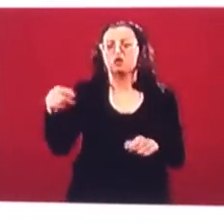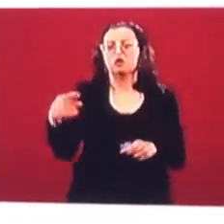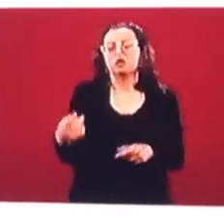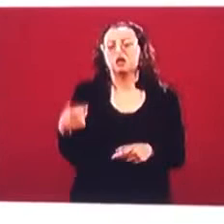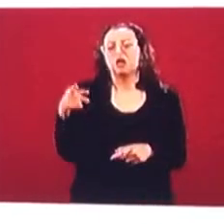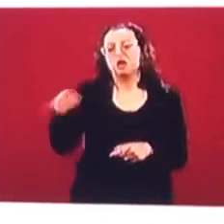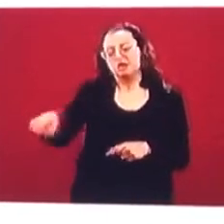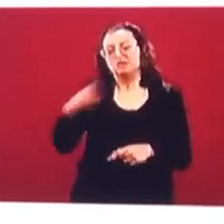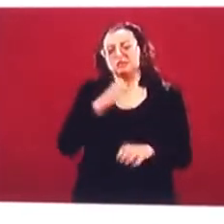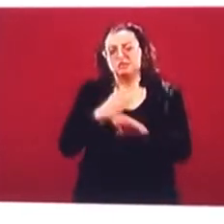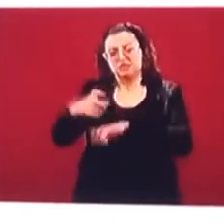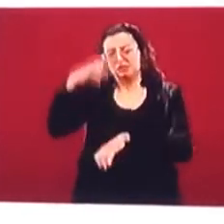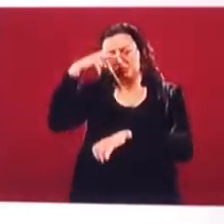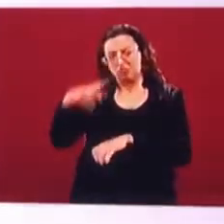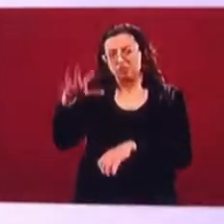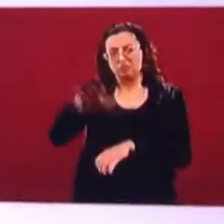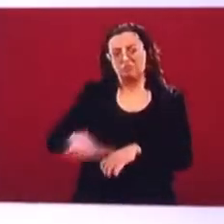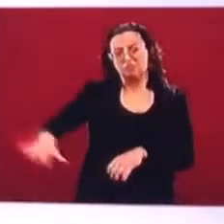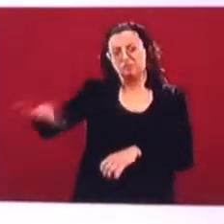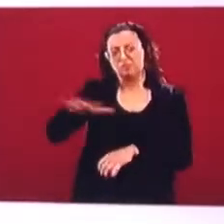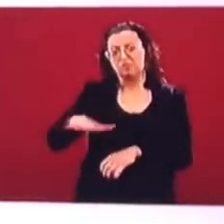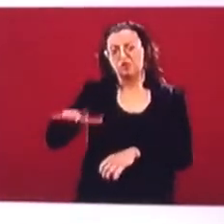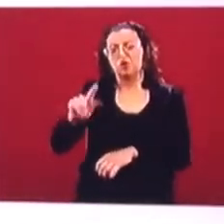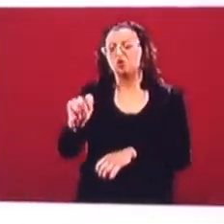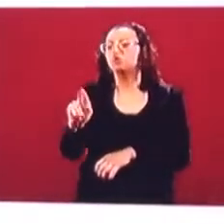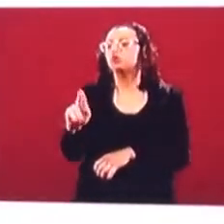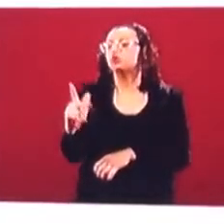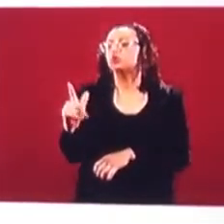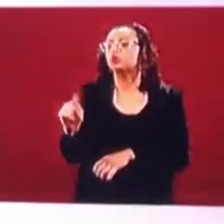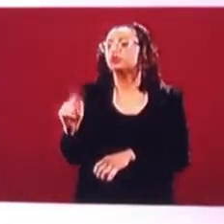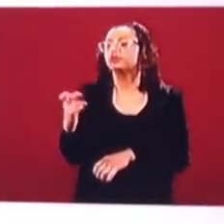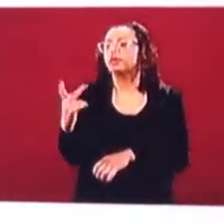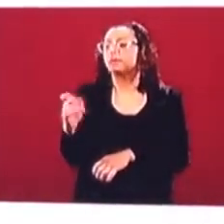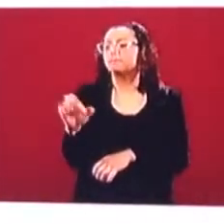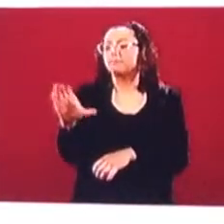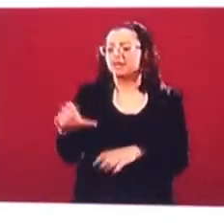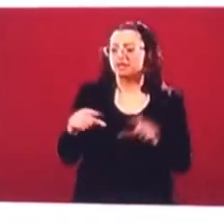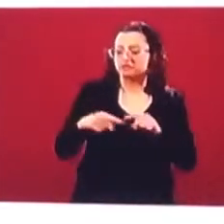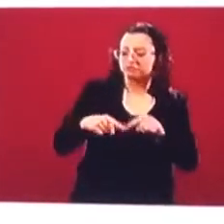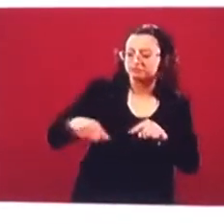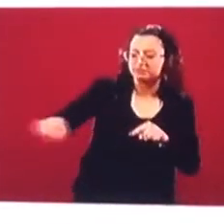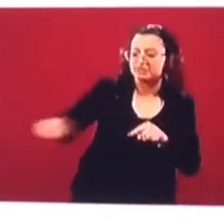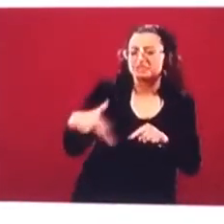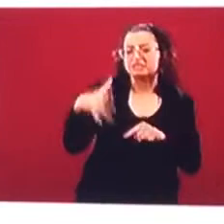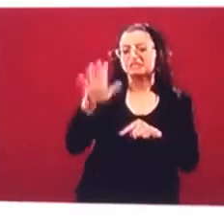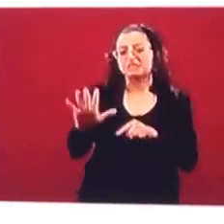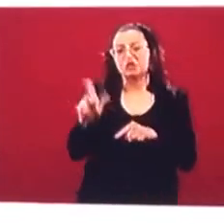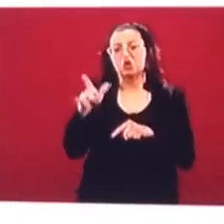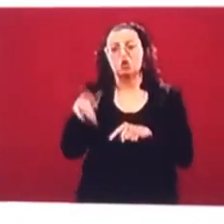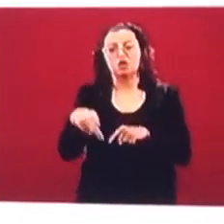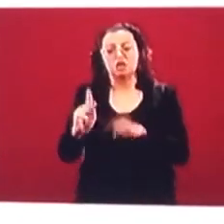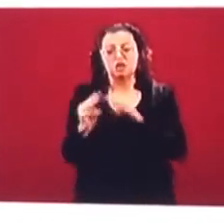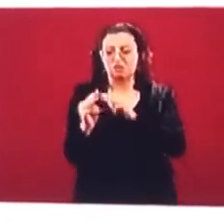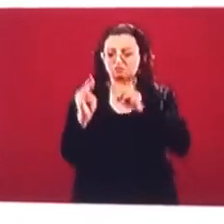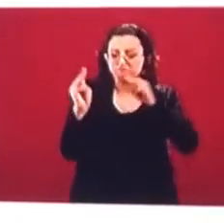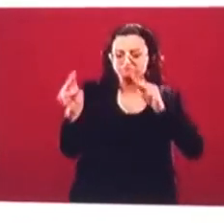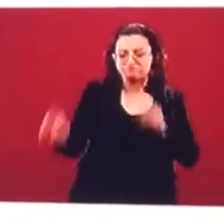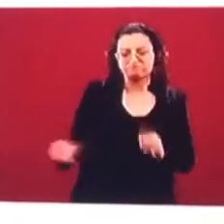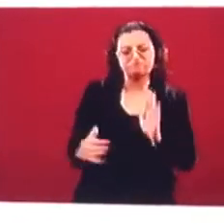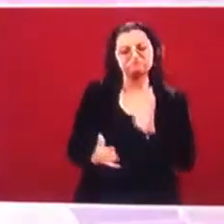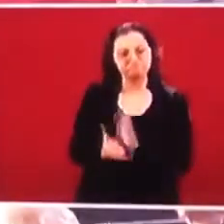hacer así, en esta forma rudimentaria por la falta de producción. Esperamos que así le guste. Voy a tratar de hacer